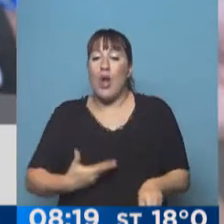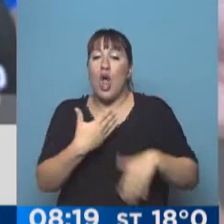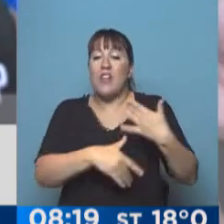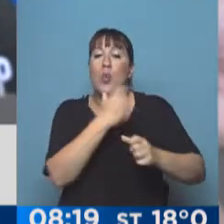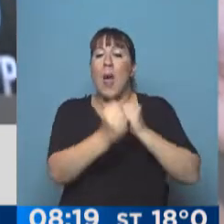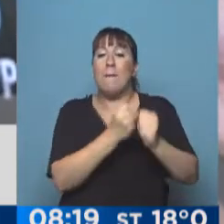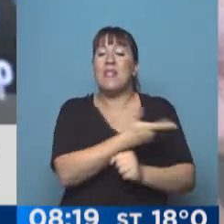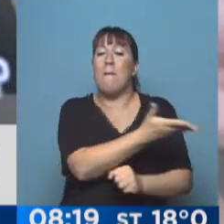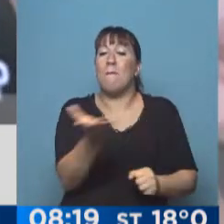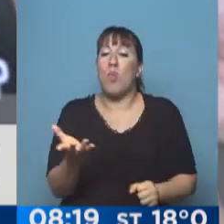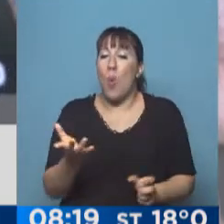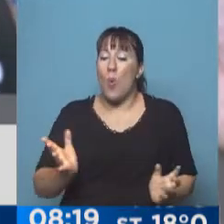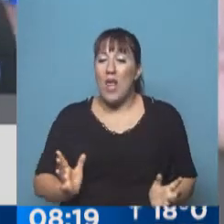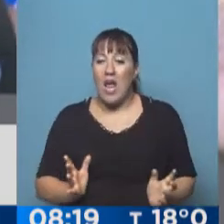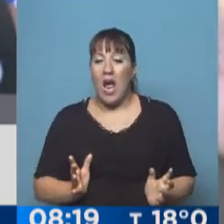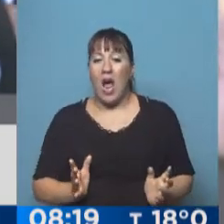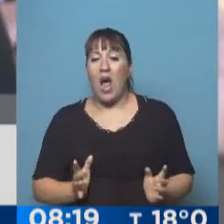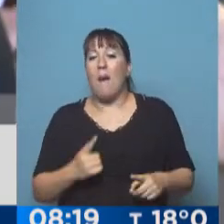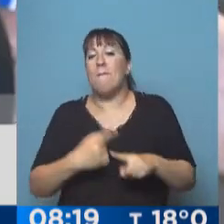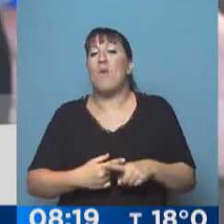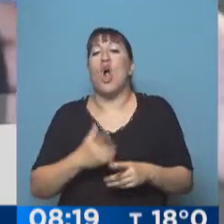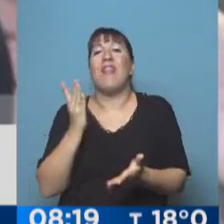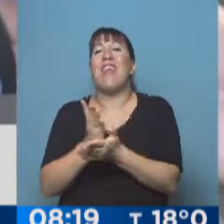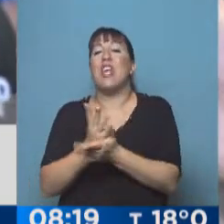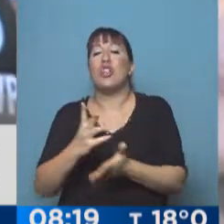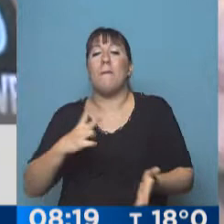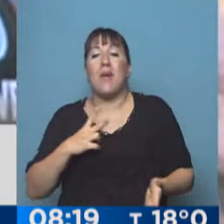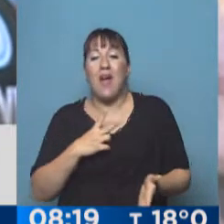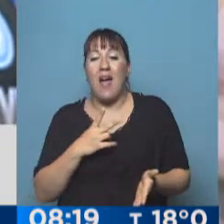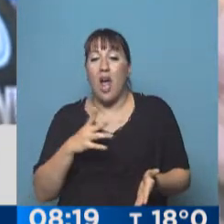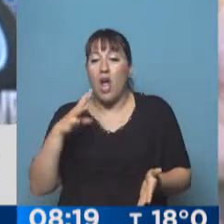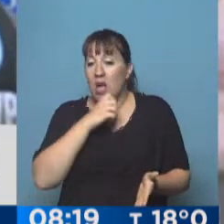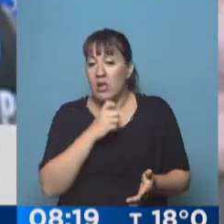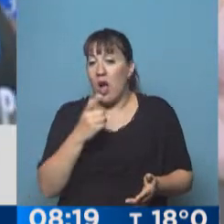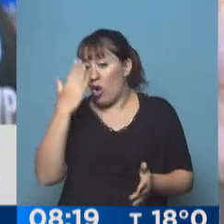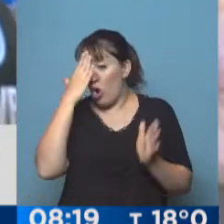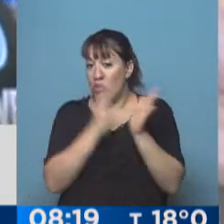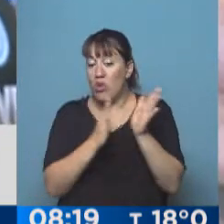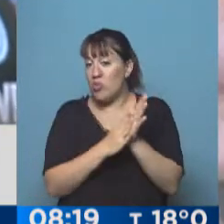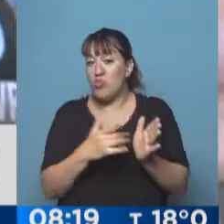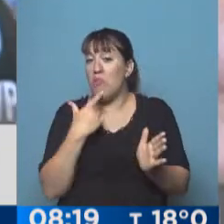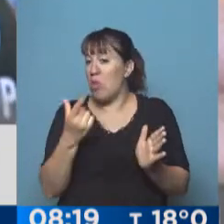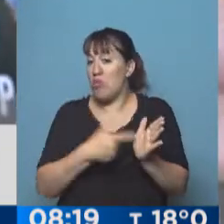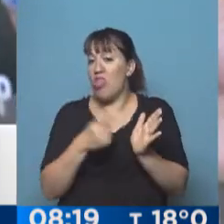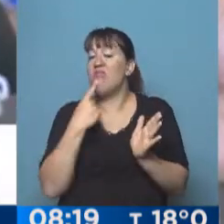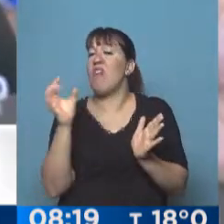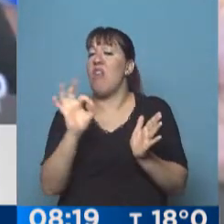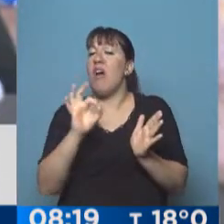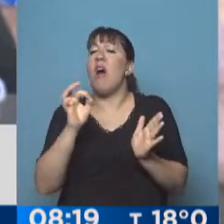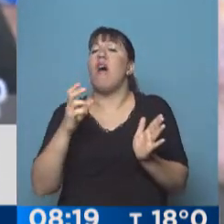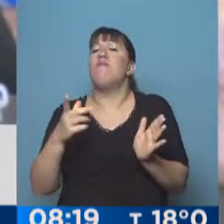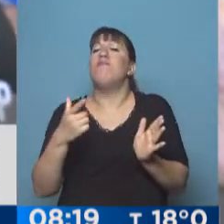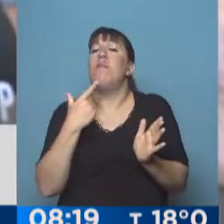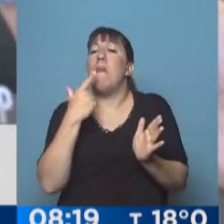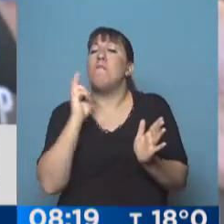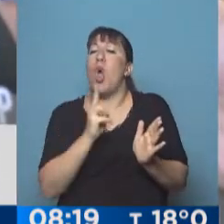empresa pública por el derecho privado la constitución no prohíbe que las empresas públicas se puedan administrar por el derecho privado